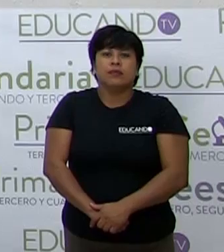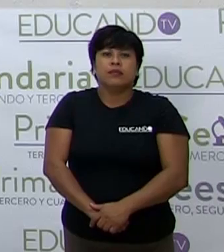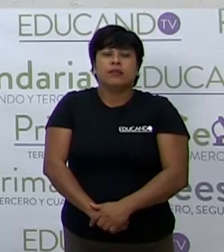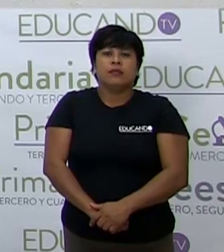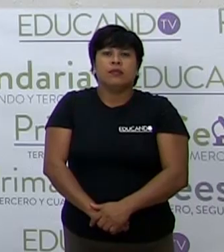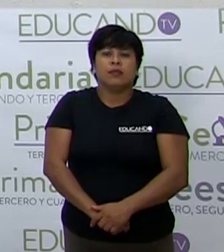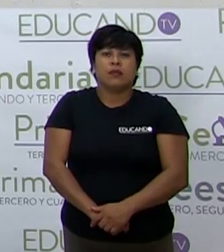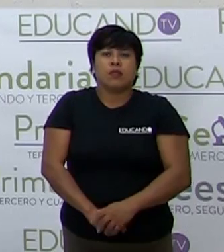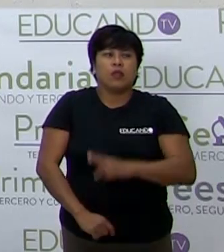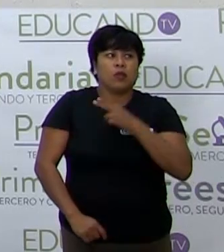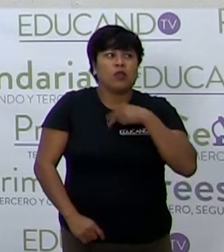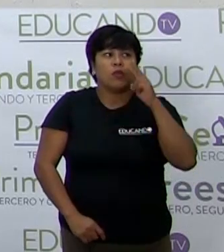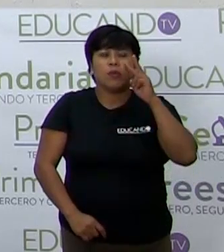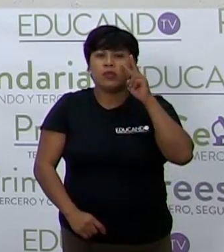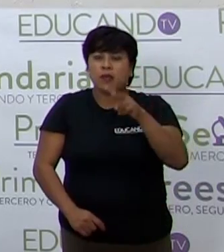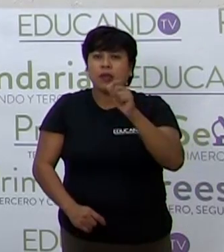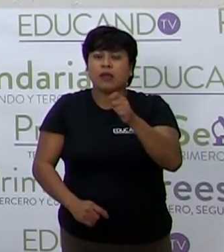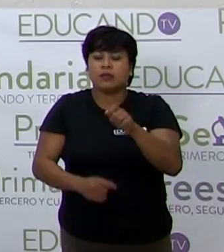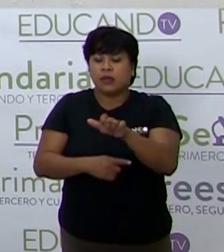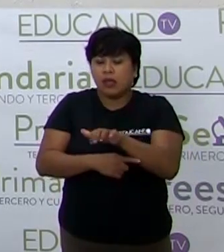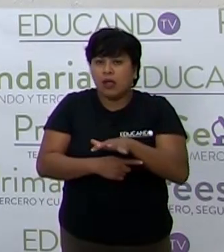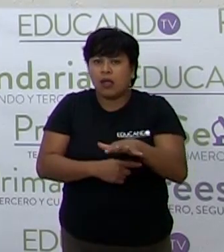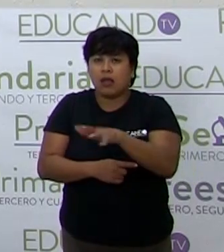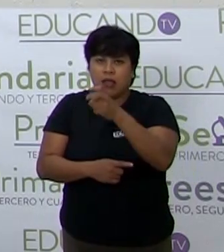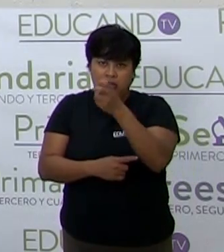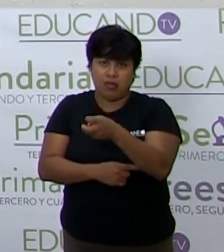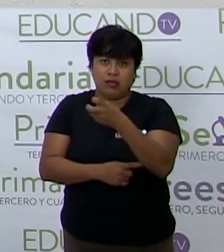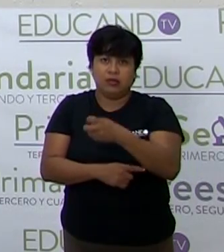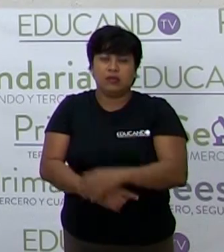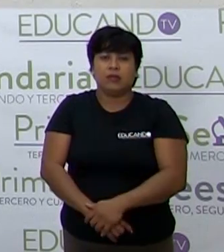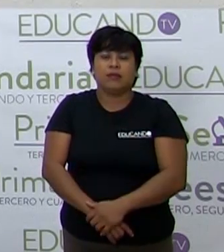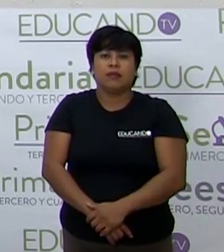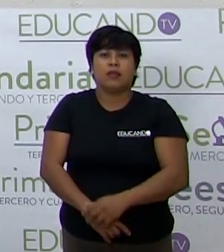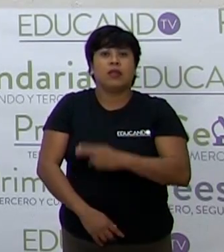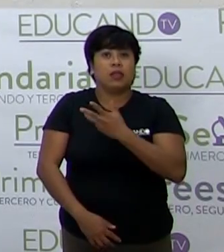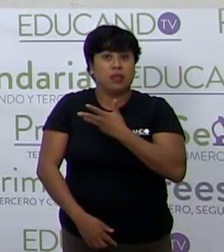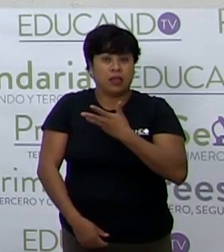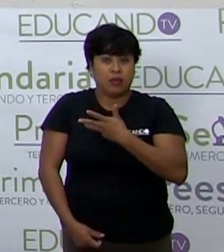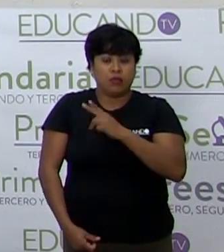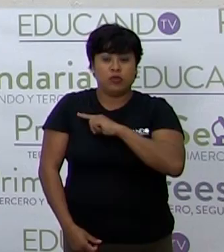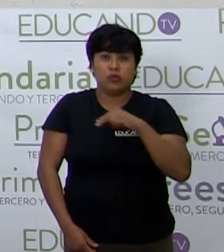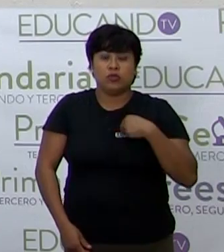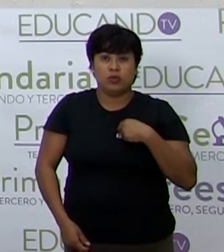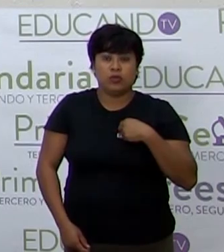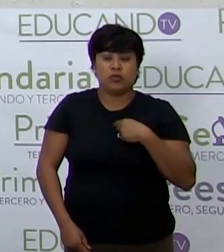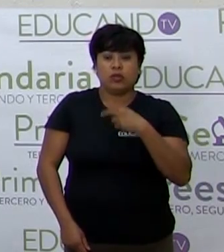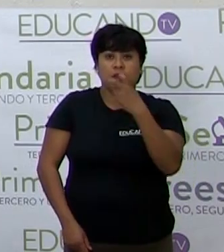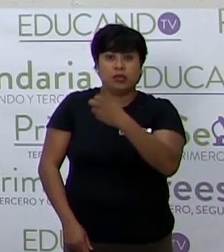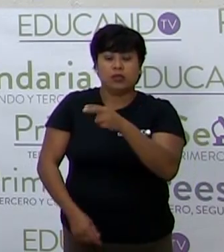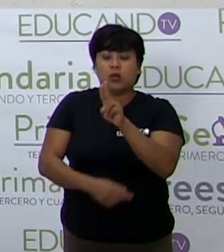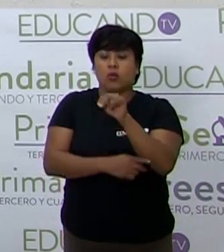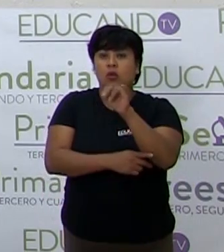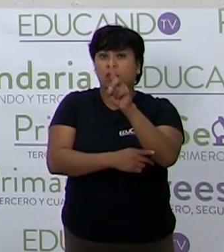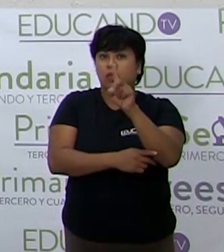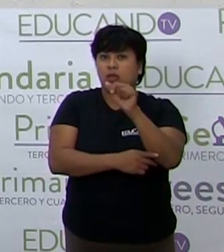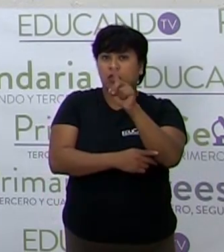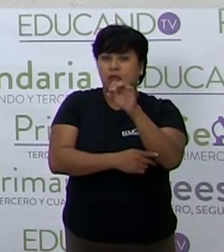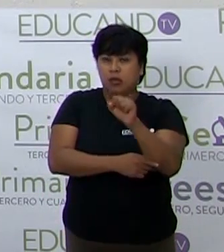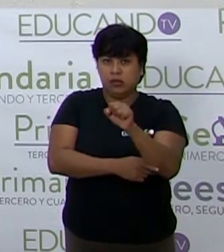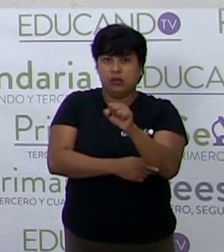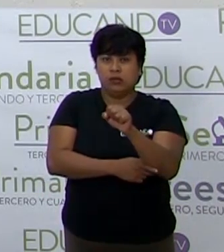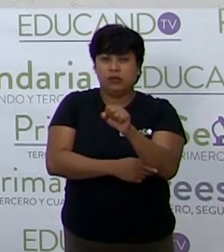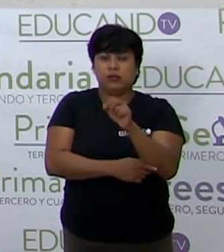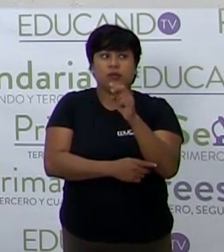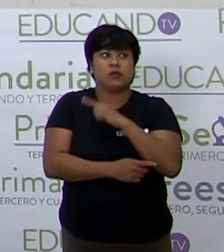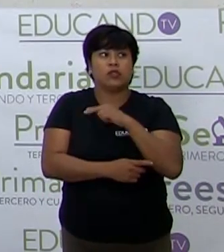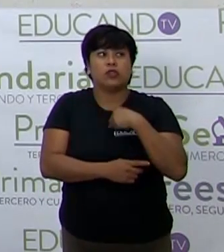Vamos a calcular el área de esta figura geométrica. Tenemos aquí ya las unidades, tenemos aquí algunas unidades